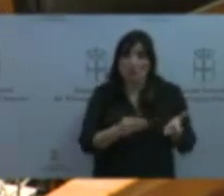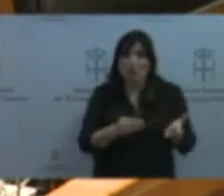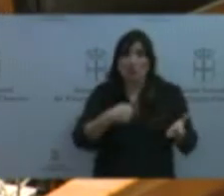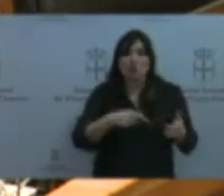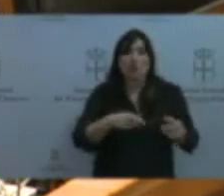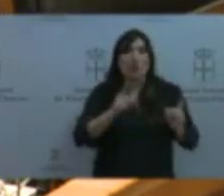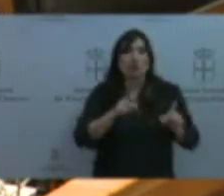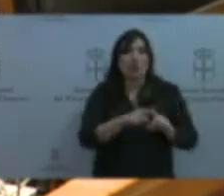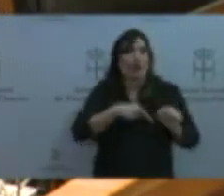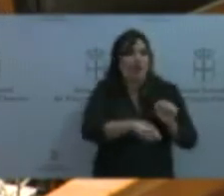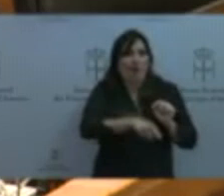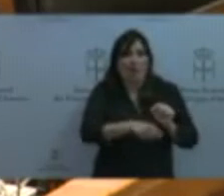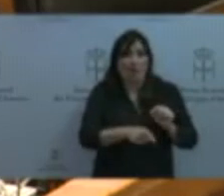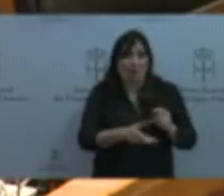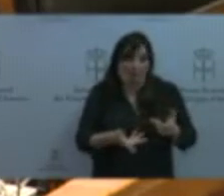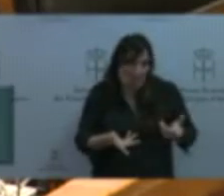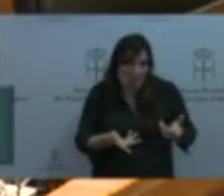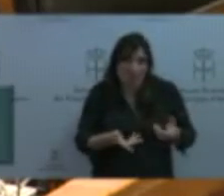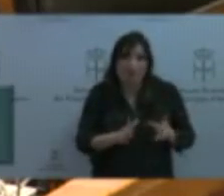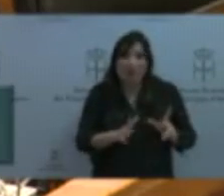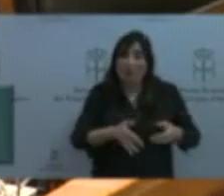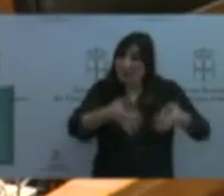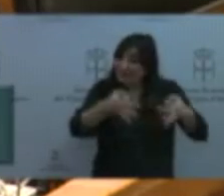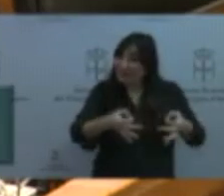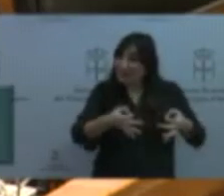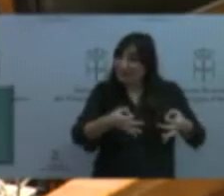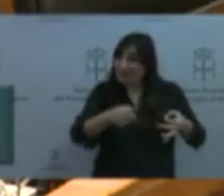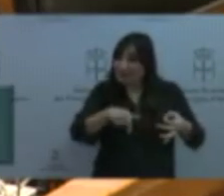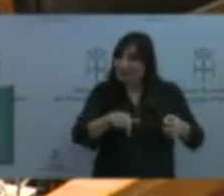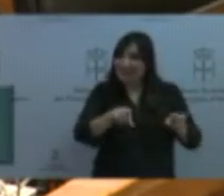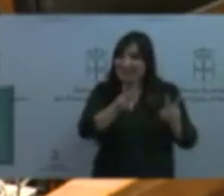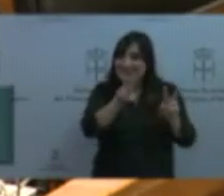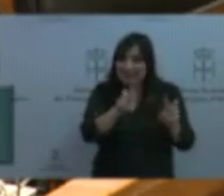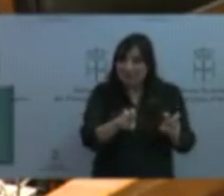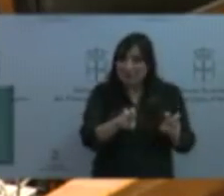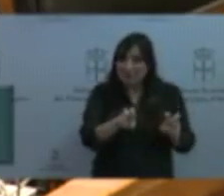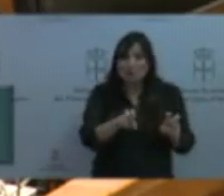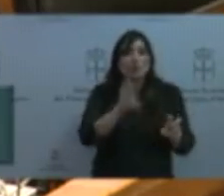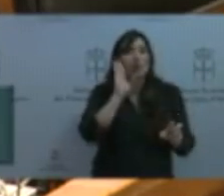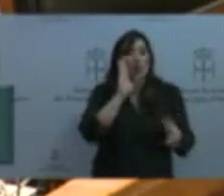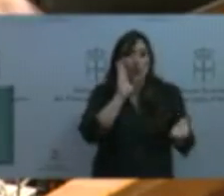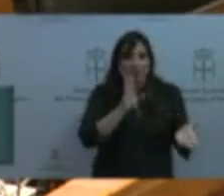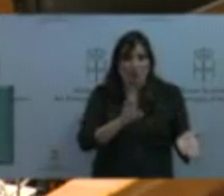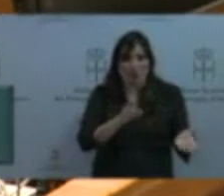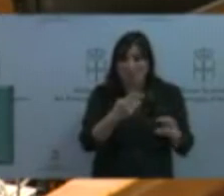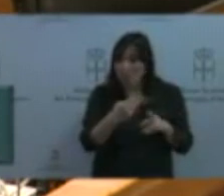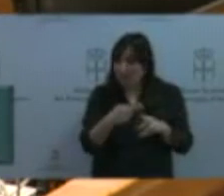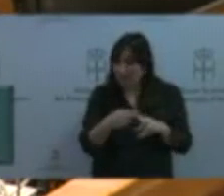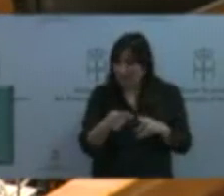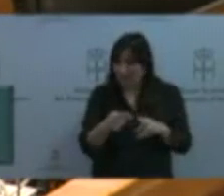hablando realmente en este momento es de la corrupción política. La corrupción política